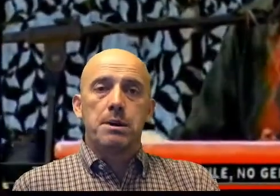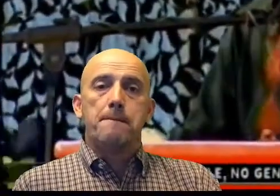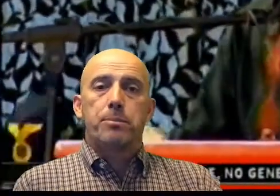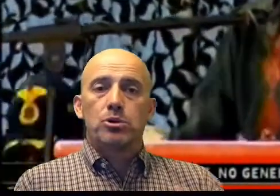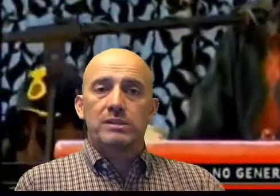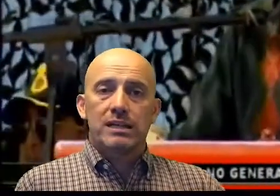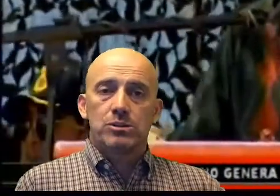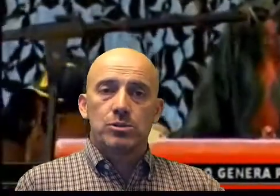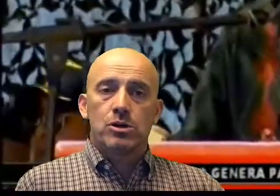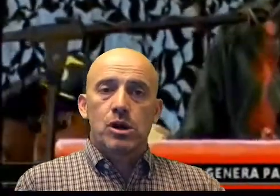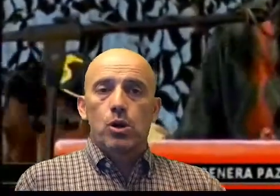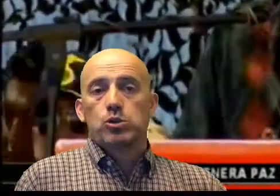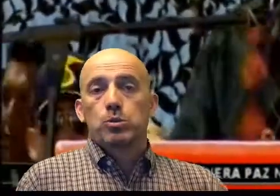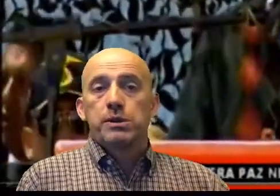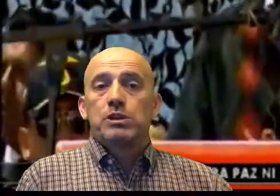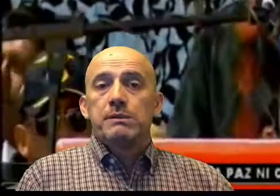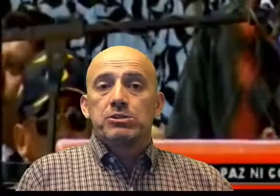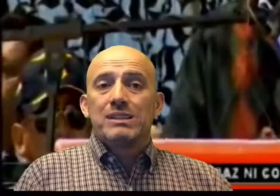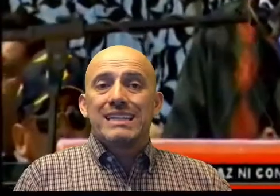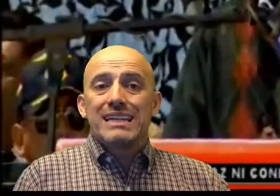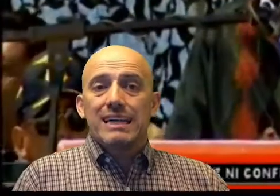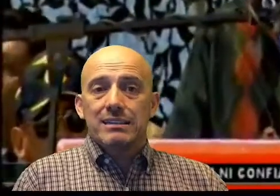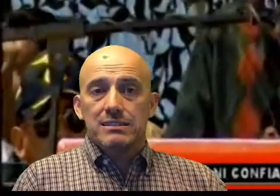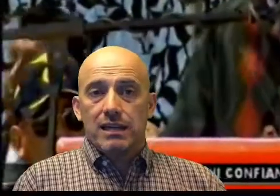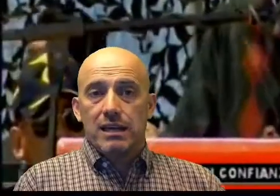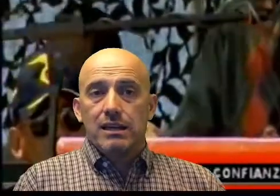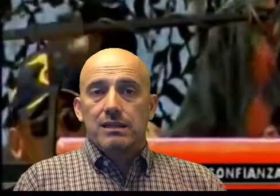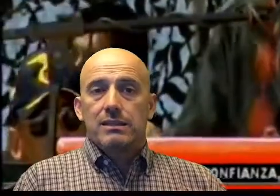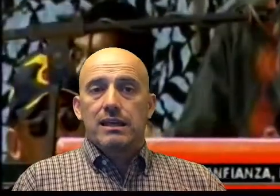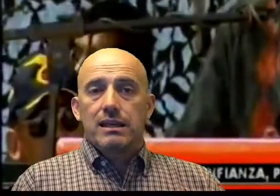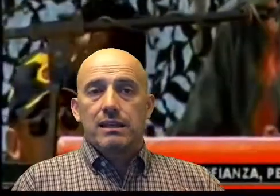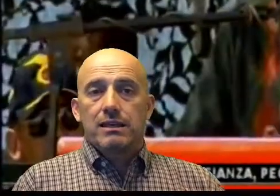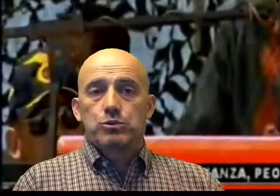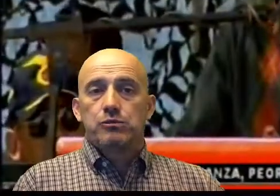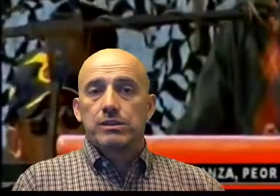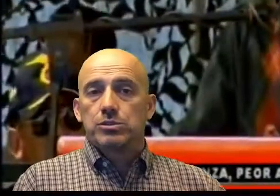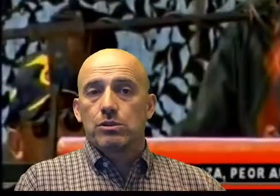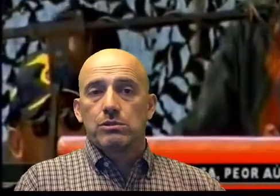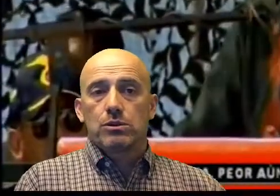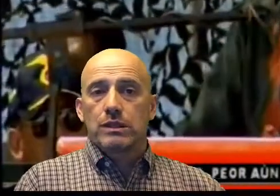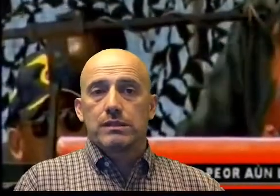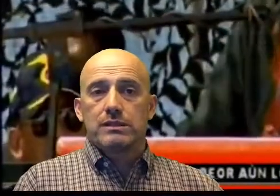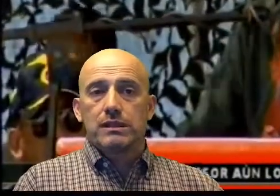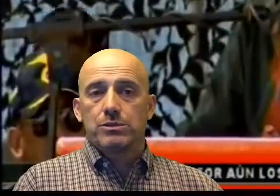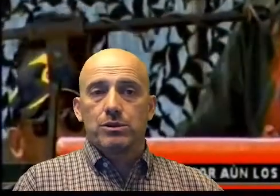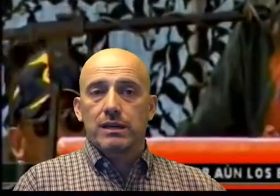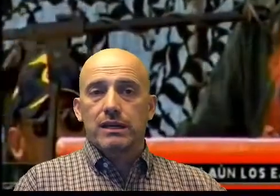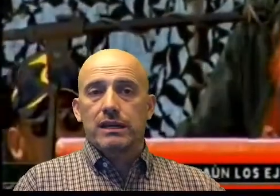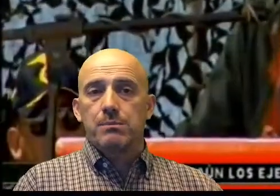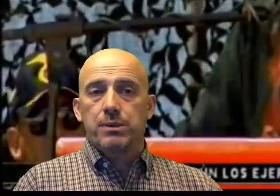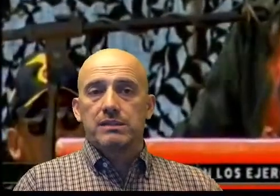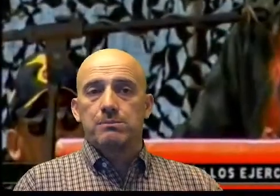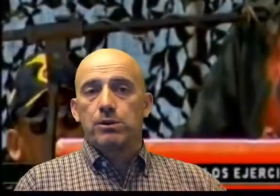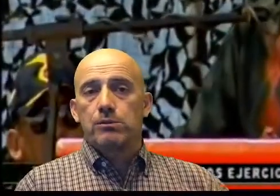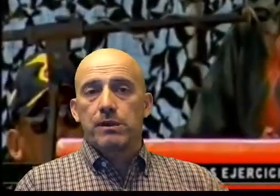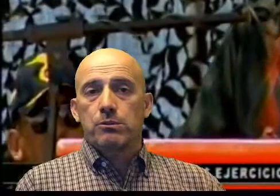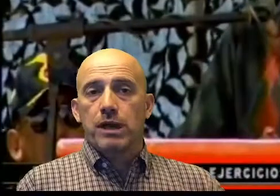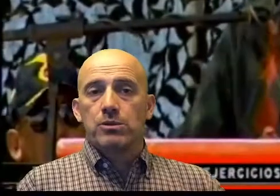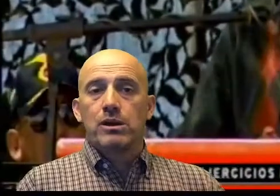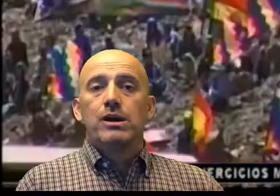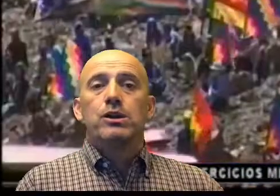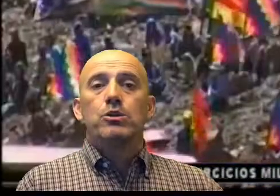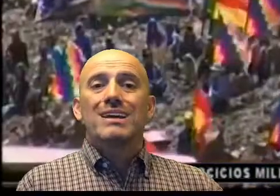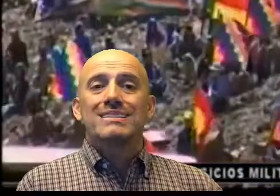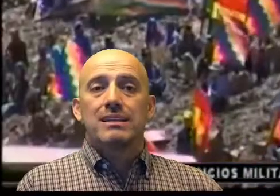diario por lo tanto lo supuesto elemento de inteligencia de subversión no de sedición que quería en prensa el pueblo